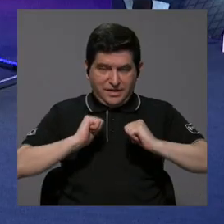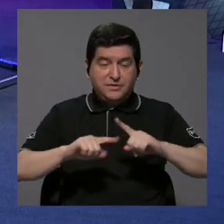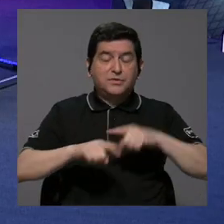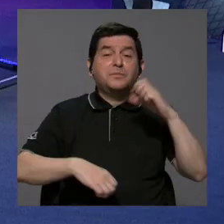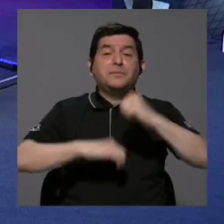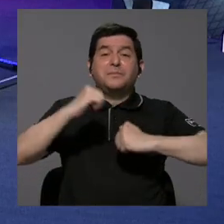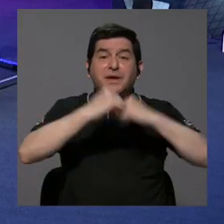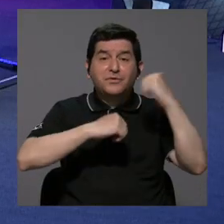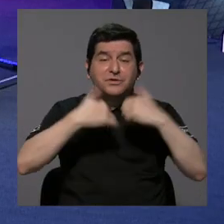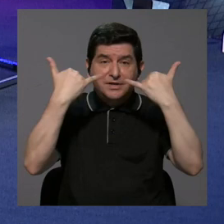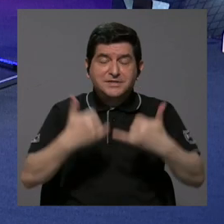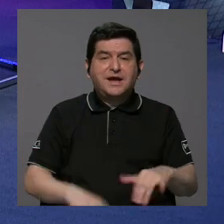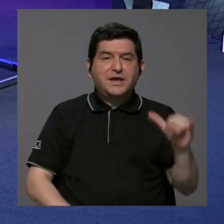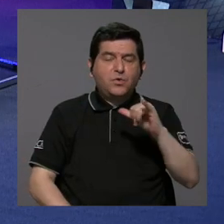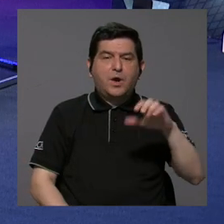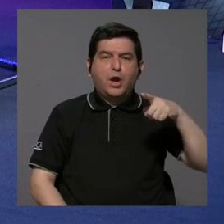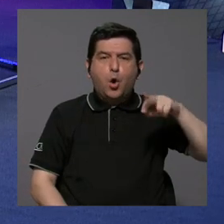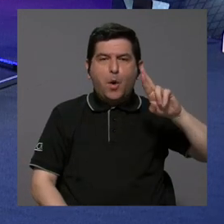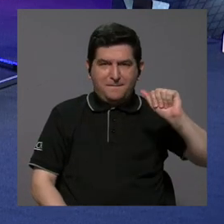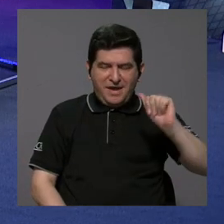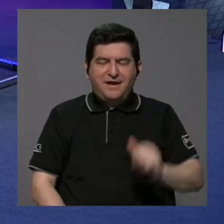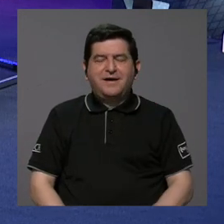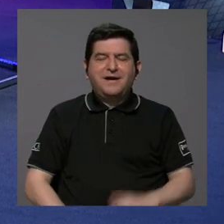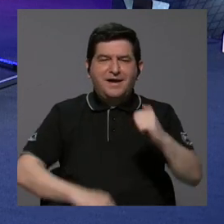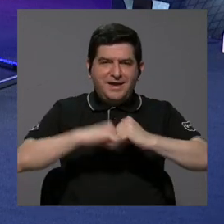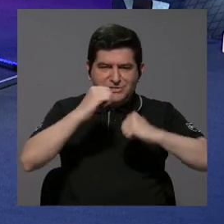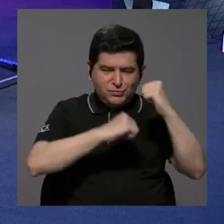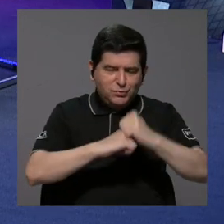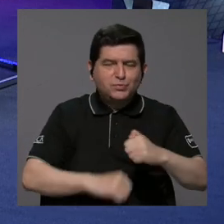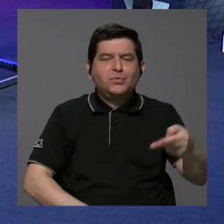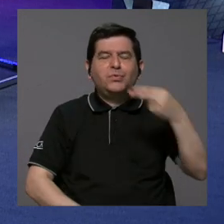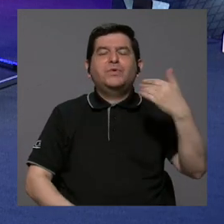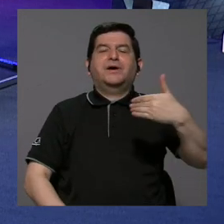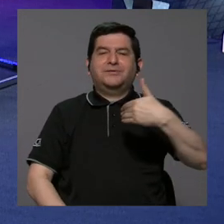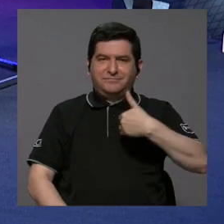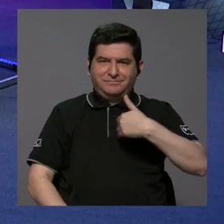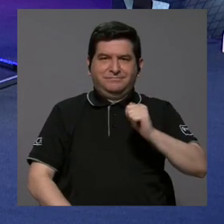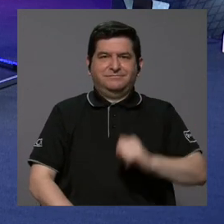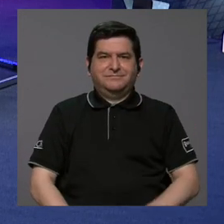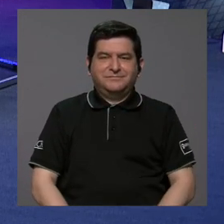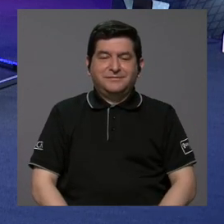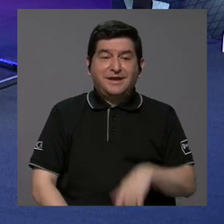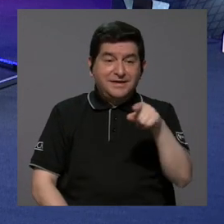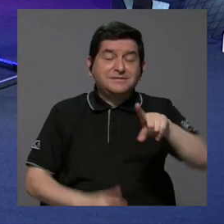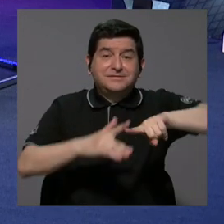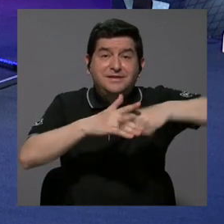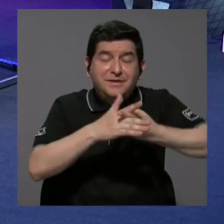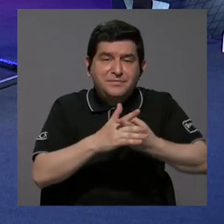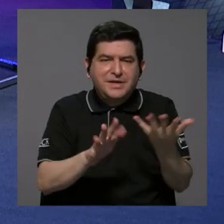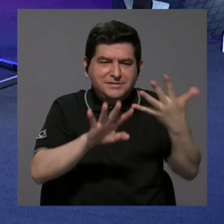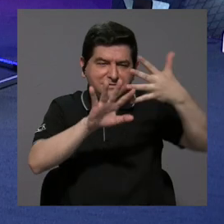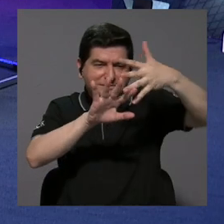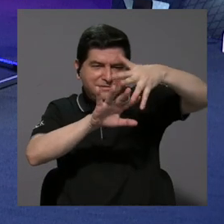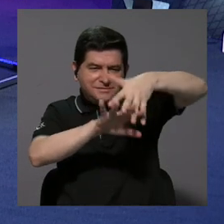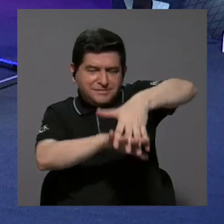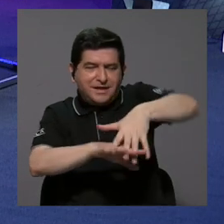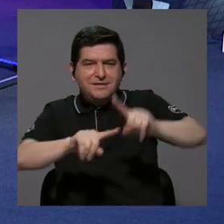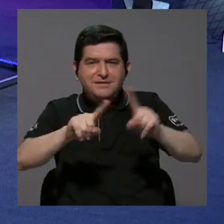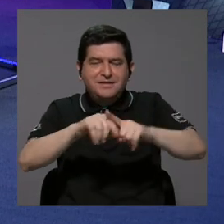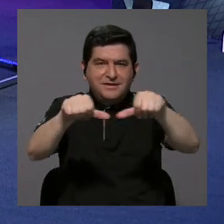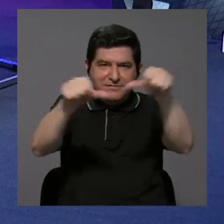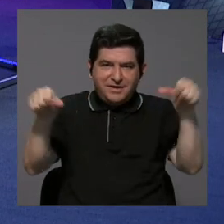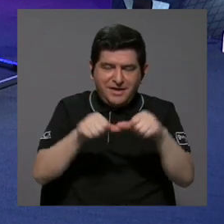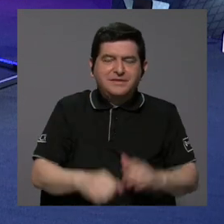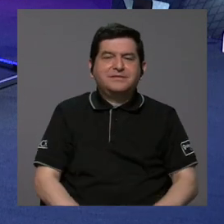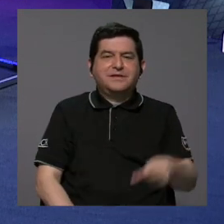esa estructura mucho como la ópera que tiene una estructura tiene una historia verdad Así es empiezan a integrarse estas diferentes disciplinas para